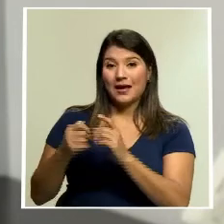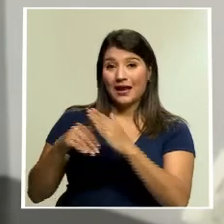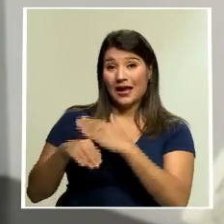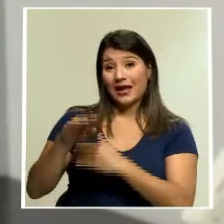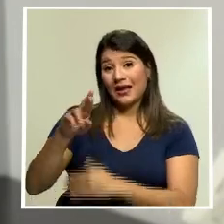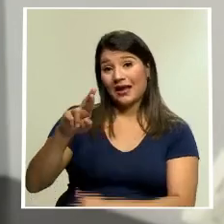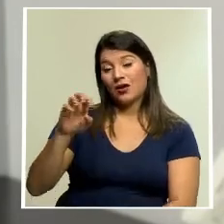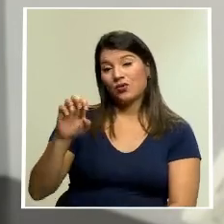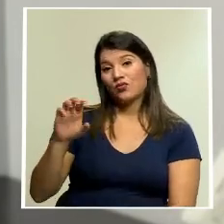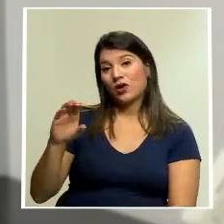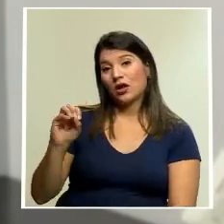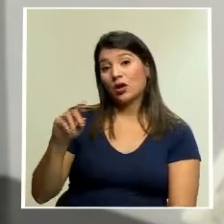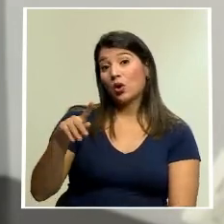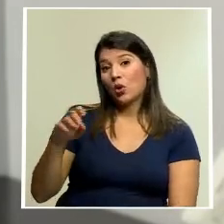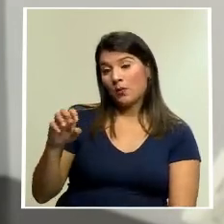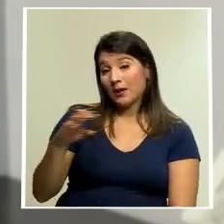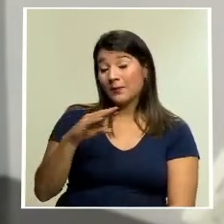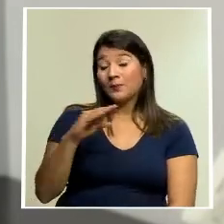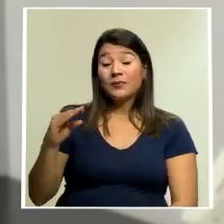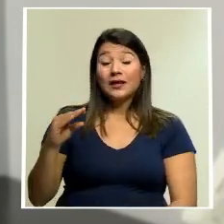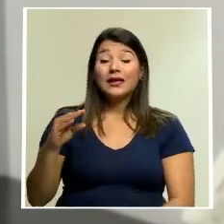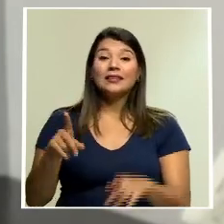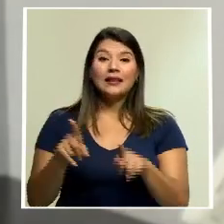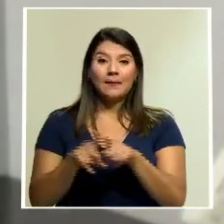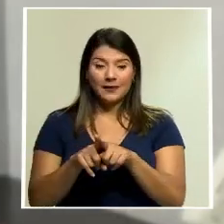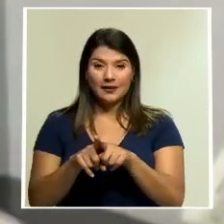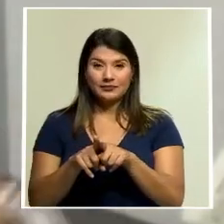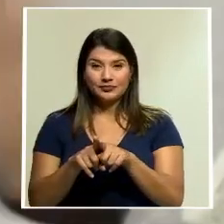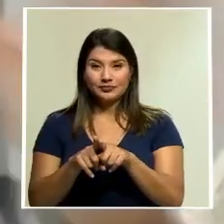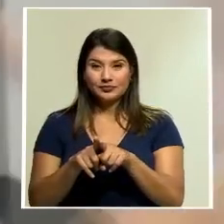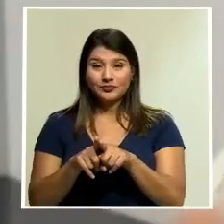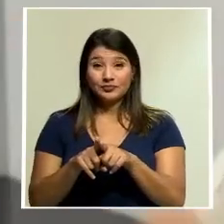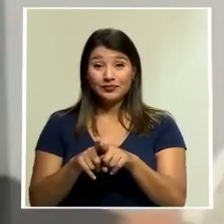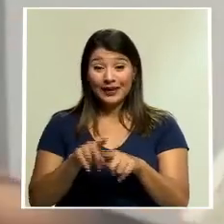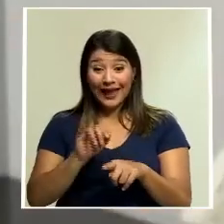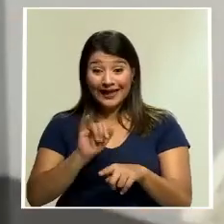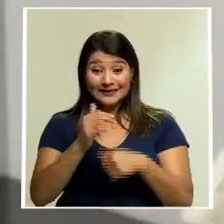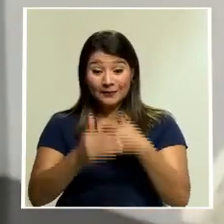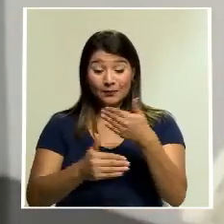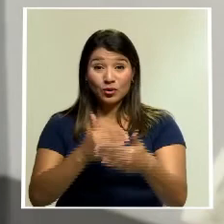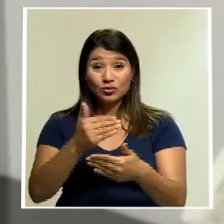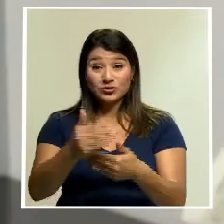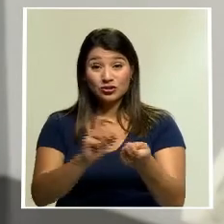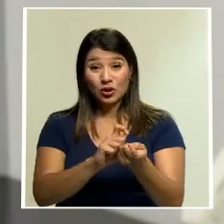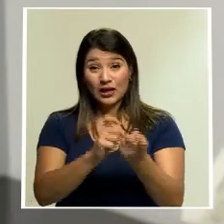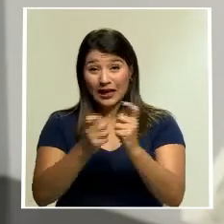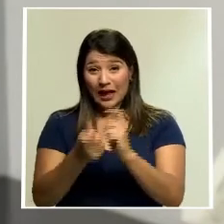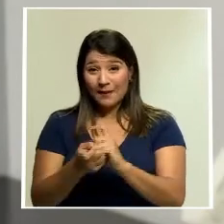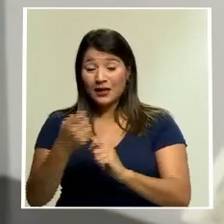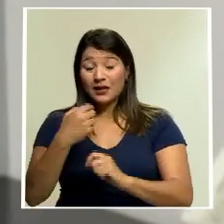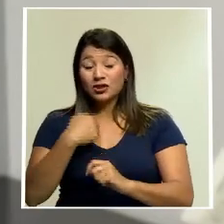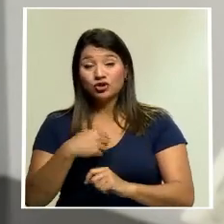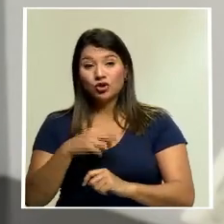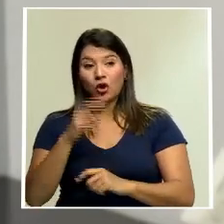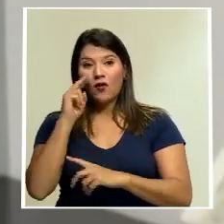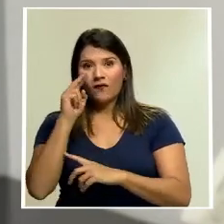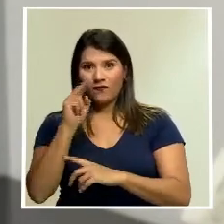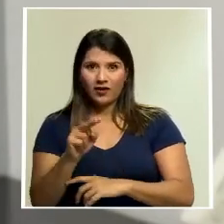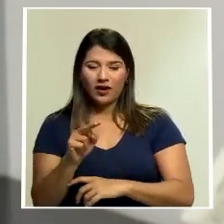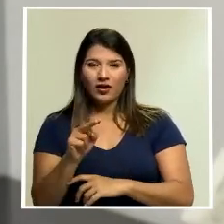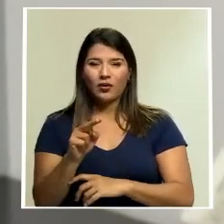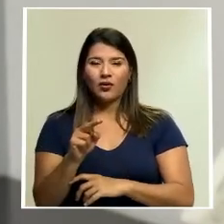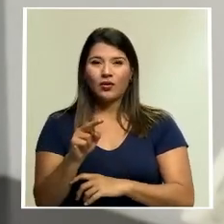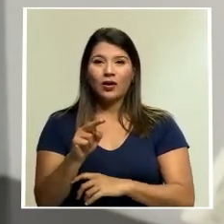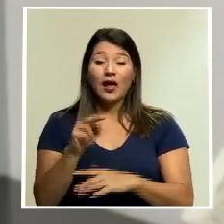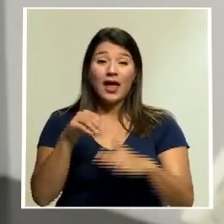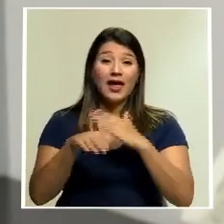Y lo otro, que también en esa reconversión que yo visualizo de Recope, porque lo visualizo